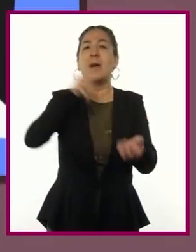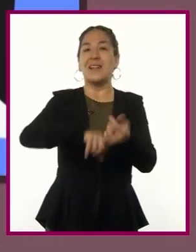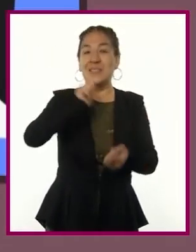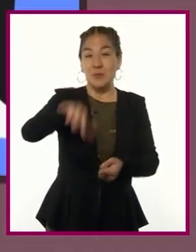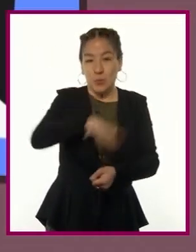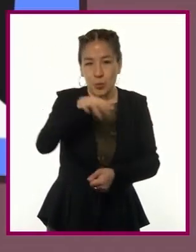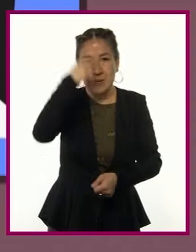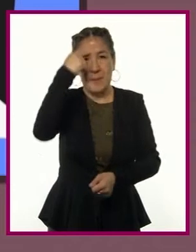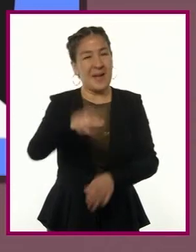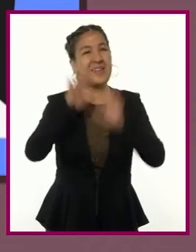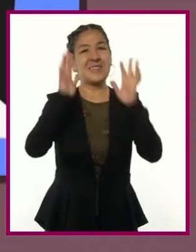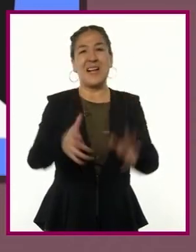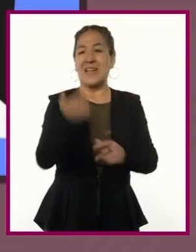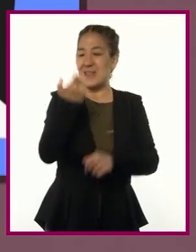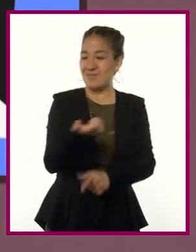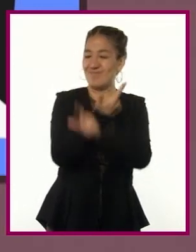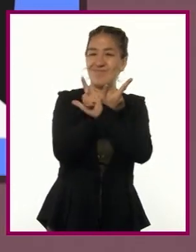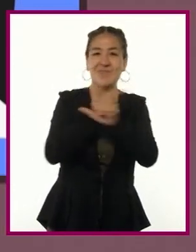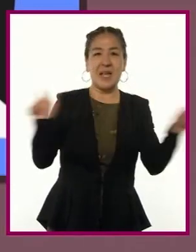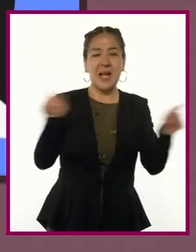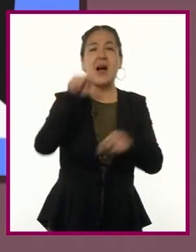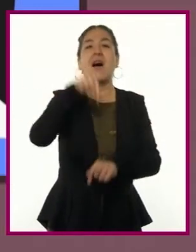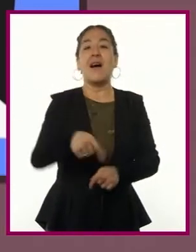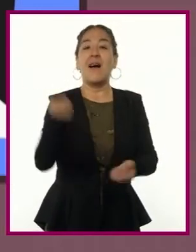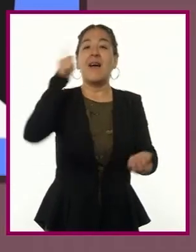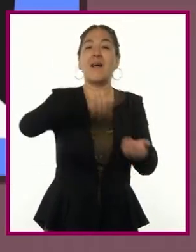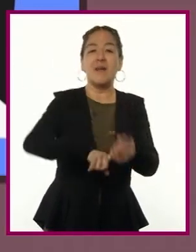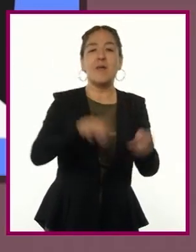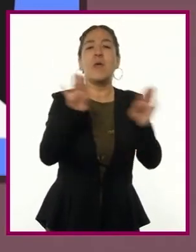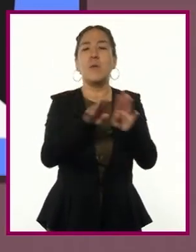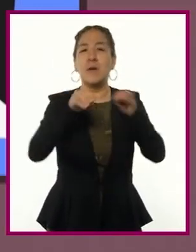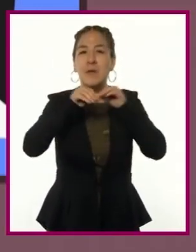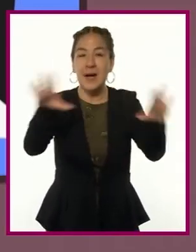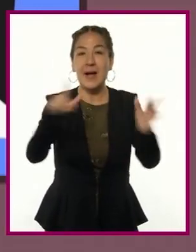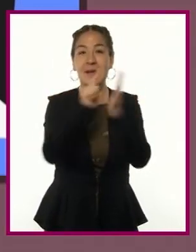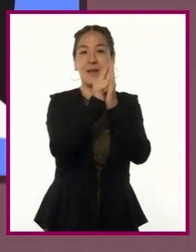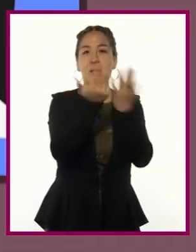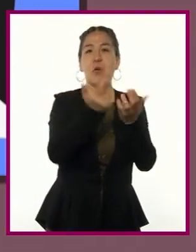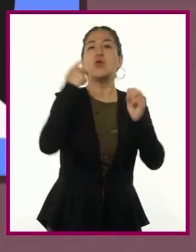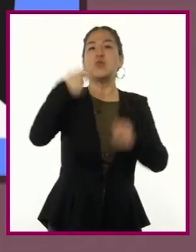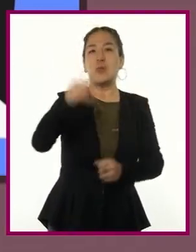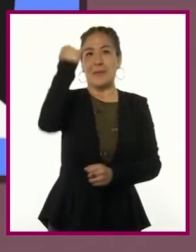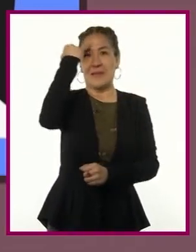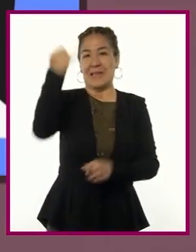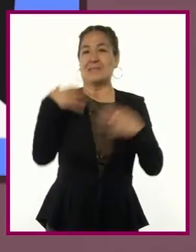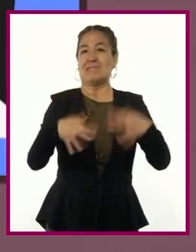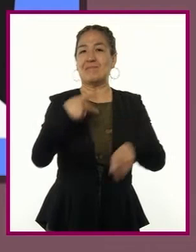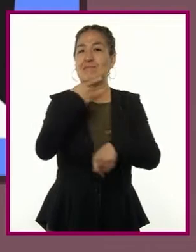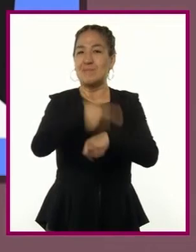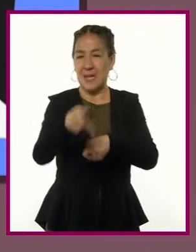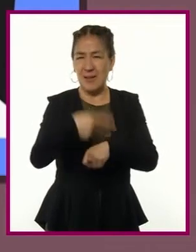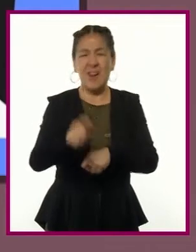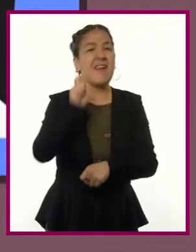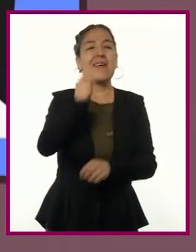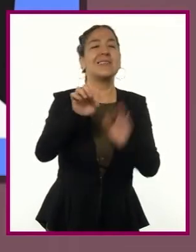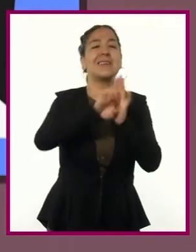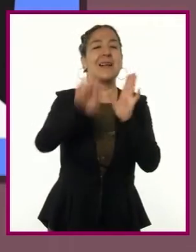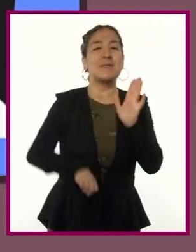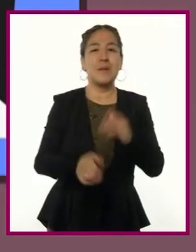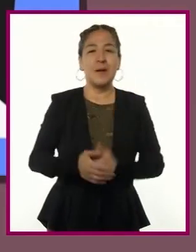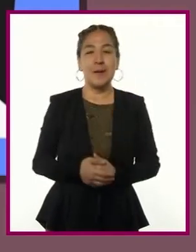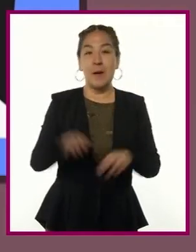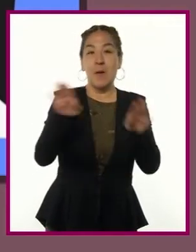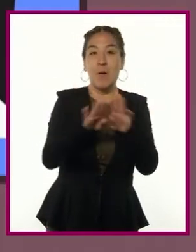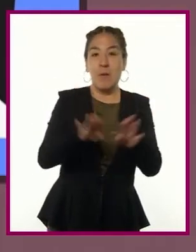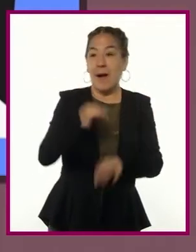libertad económica, la Inquisición se encargó de controlar la difusión de libros con ideas peligrosas, es decir, de aquellas